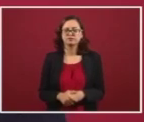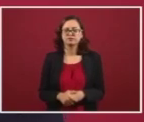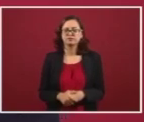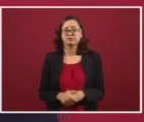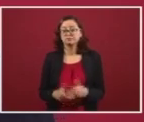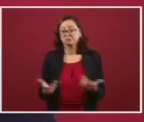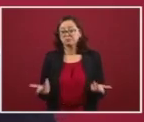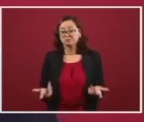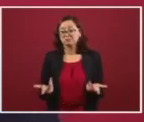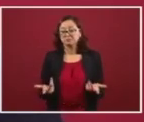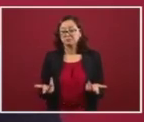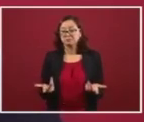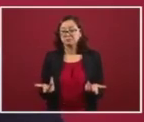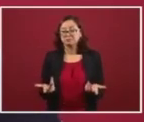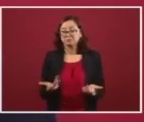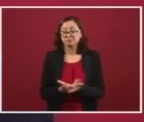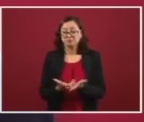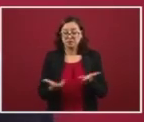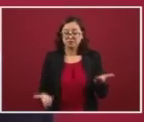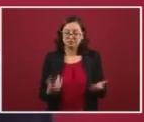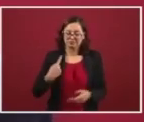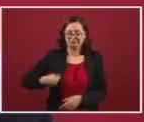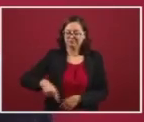Entonces, ya nosotros no estamos con ese plan.